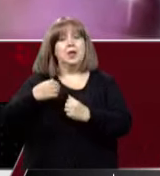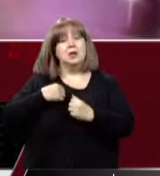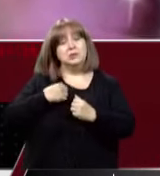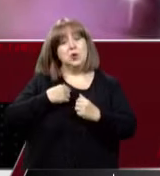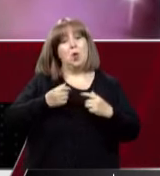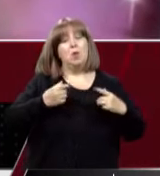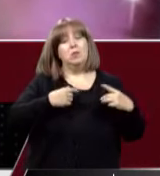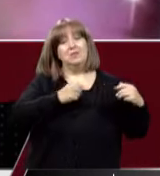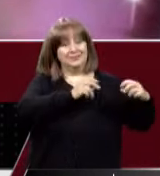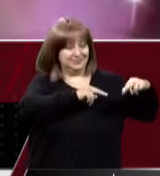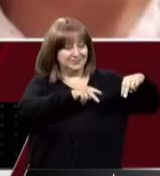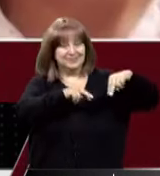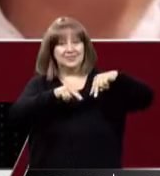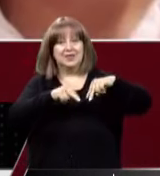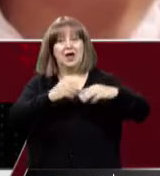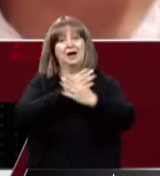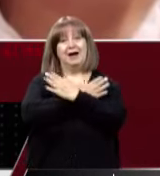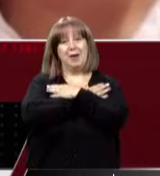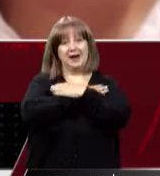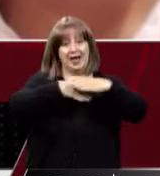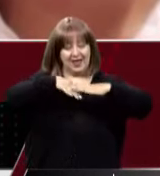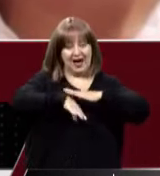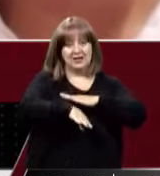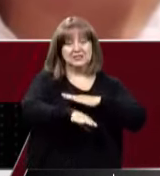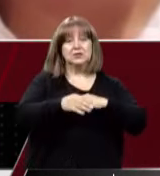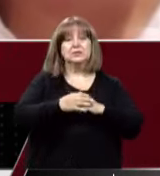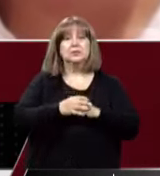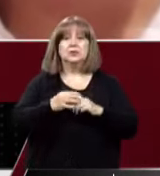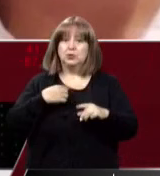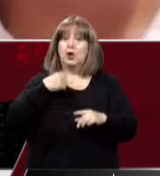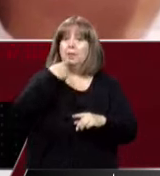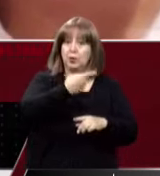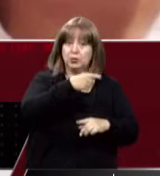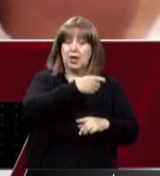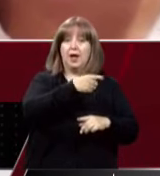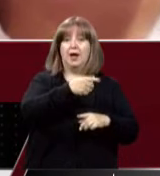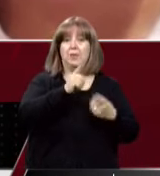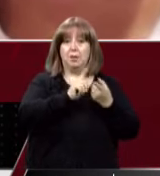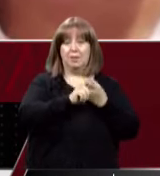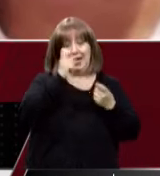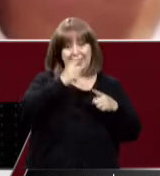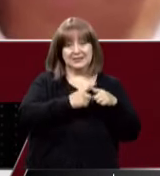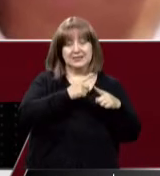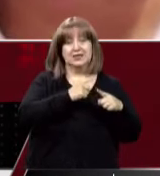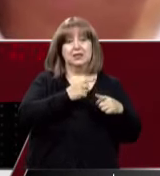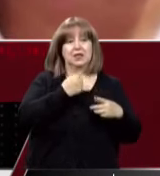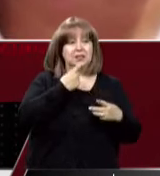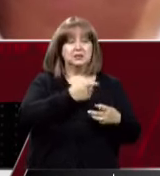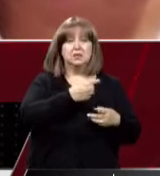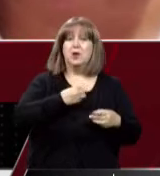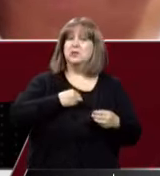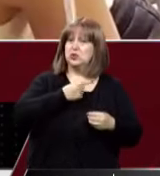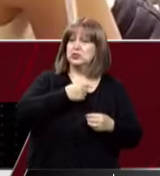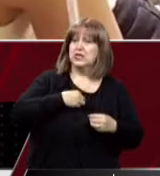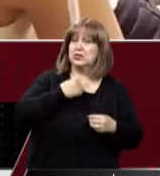si, por las dudas, él no sentía que ella le había hecho algo a mi hijo. Y él me contestó que no, que él no